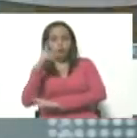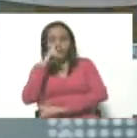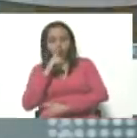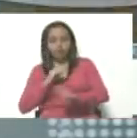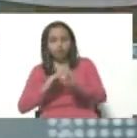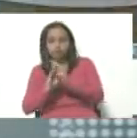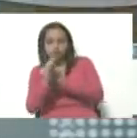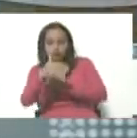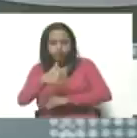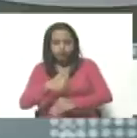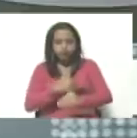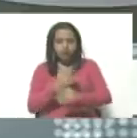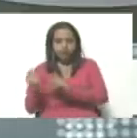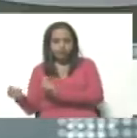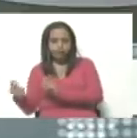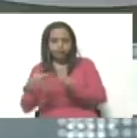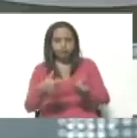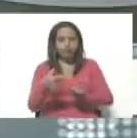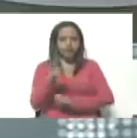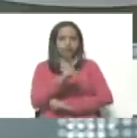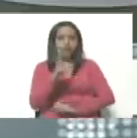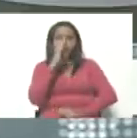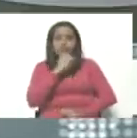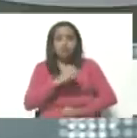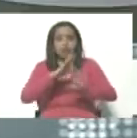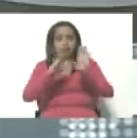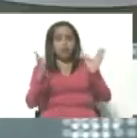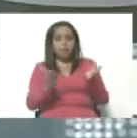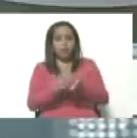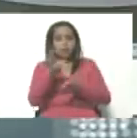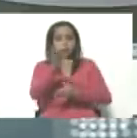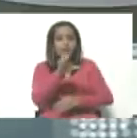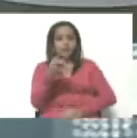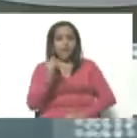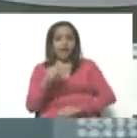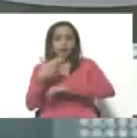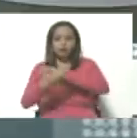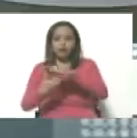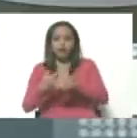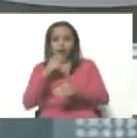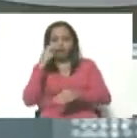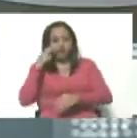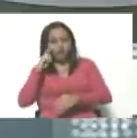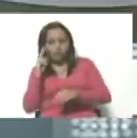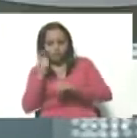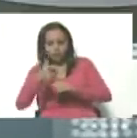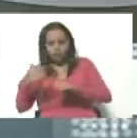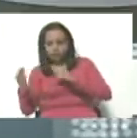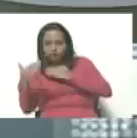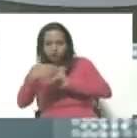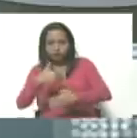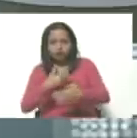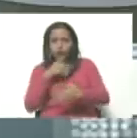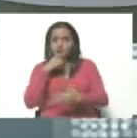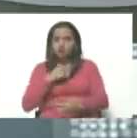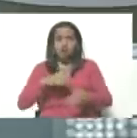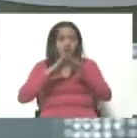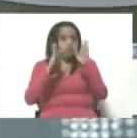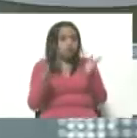trocheros. Ven, no hay ningún país en el mundo que tenga el problema de los trocheros. Ningún país del